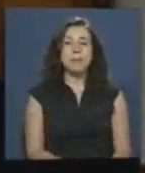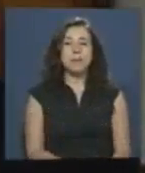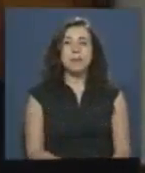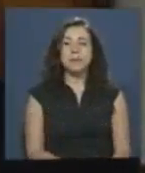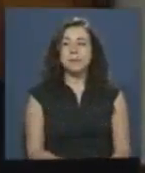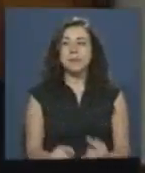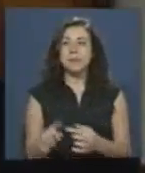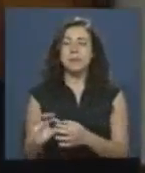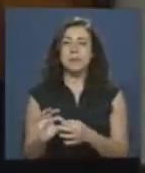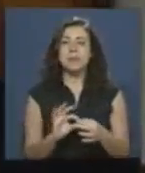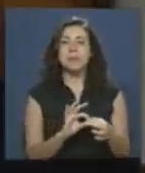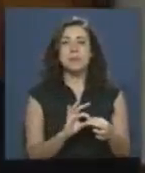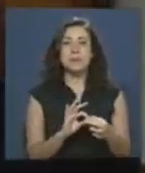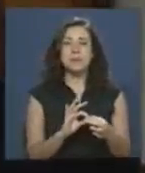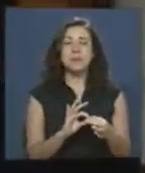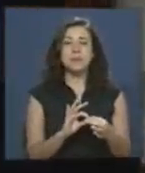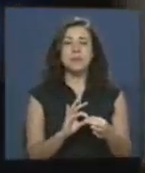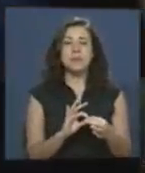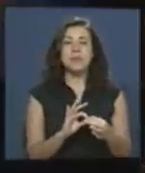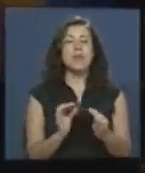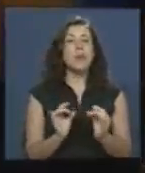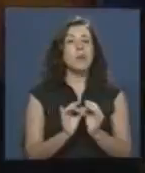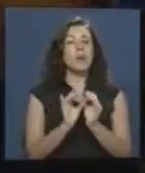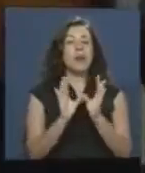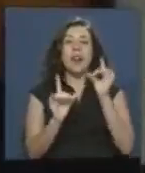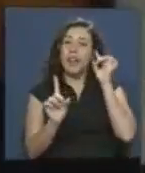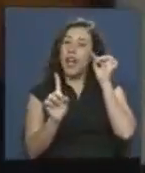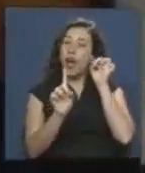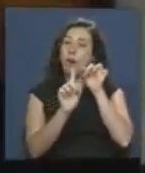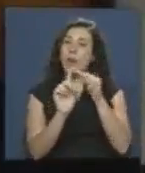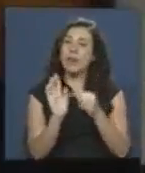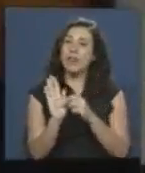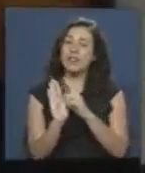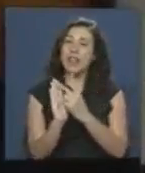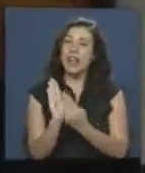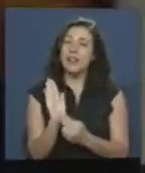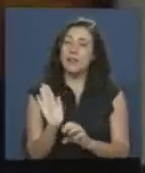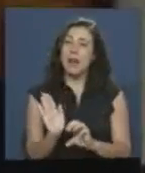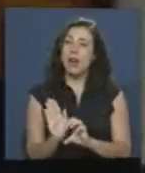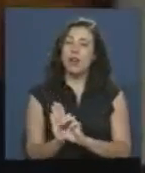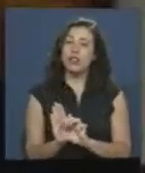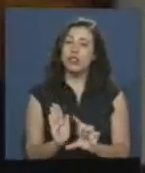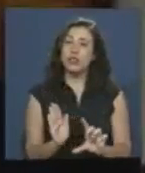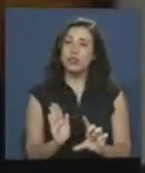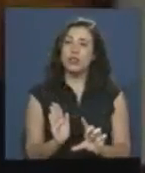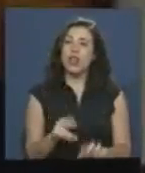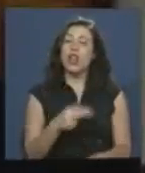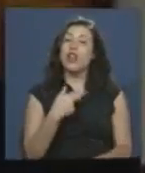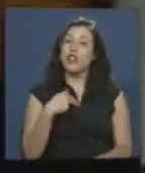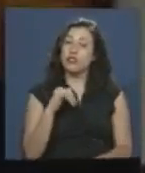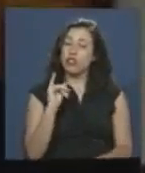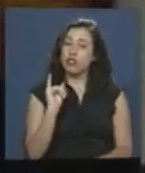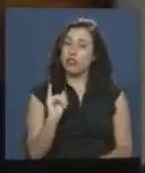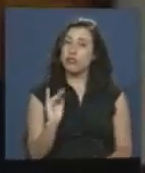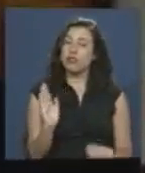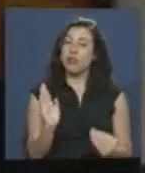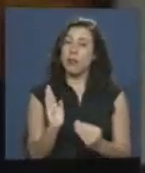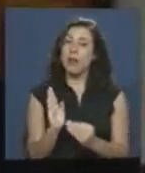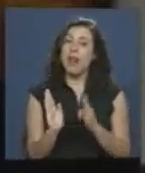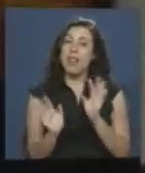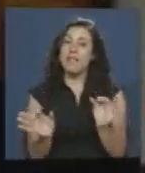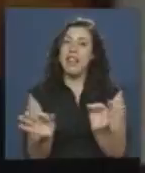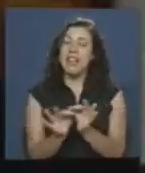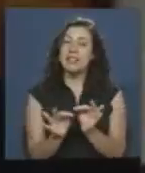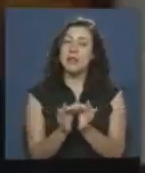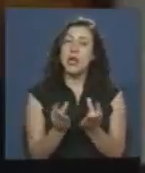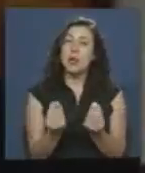Por tanto, es absolutamente claro que los objetivos de esta reforma constitucional, si bien nosotros lo apoyamos, tenemos que precisar que